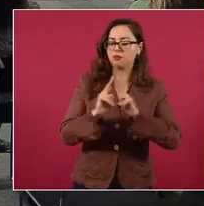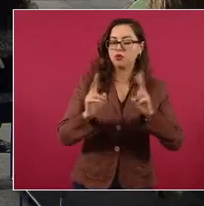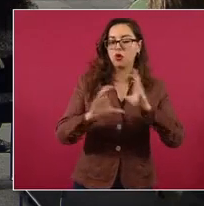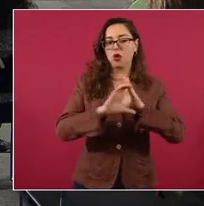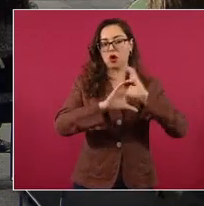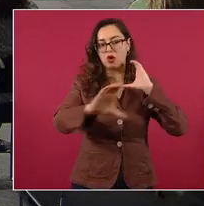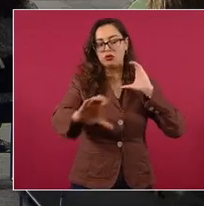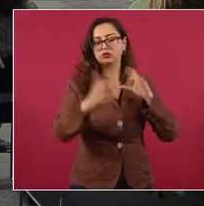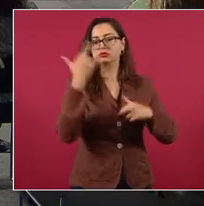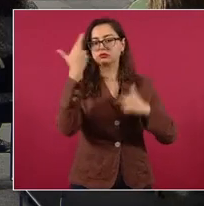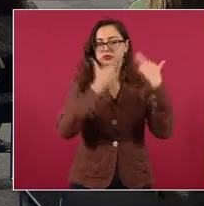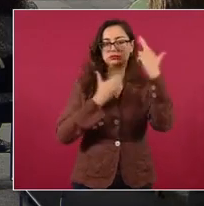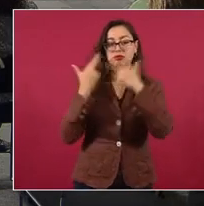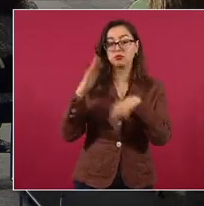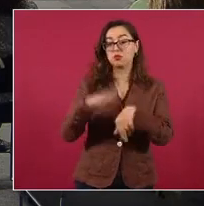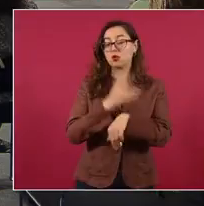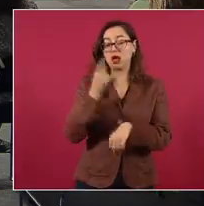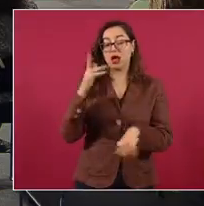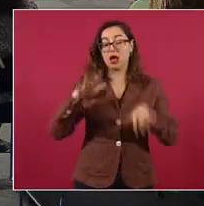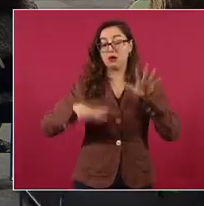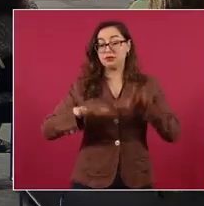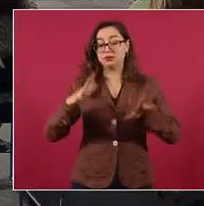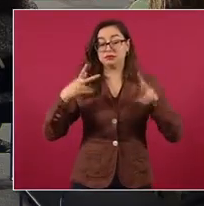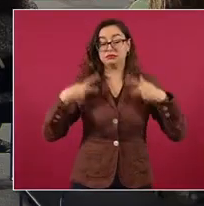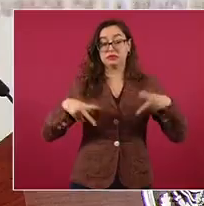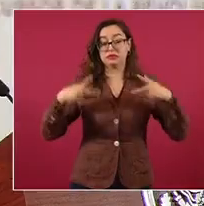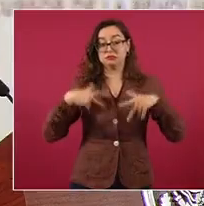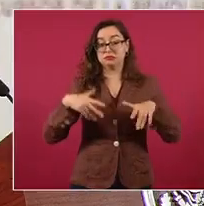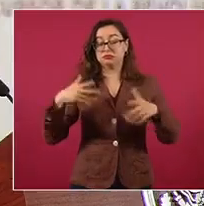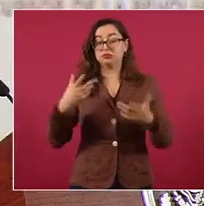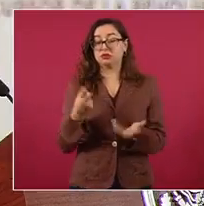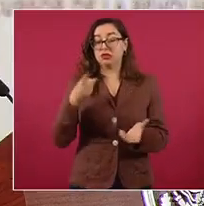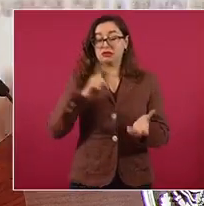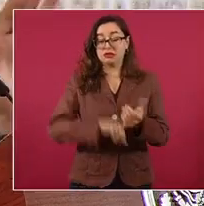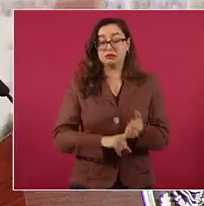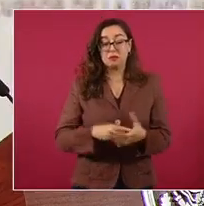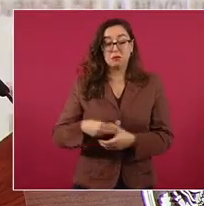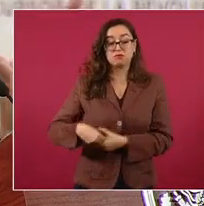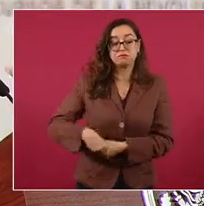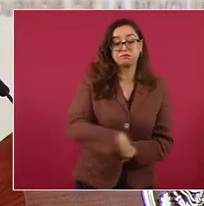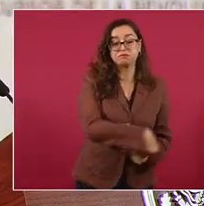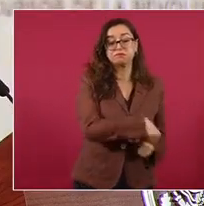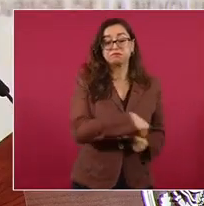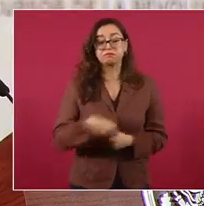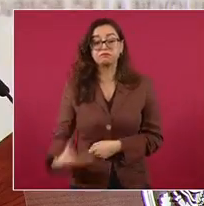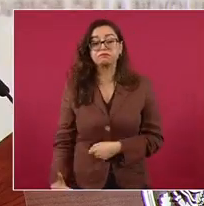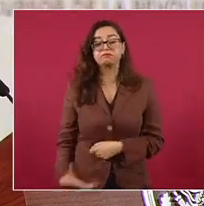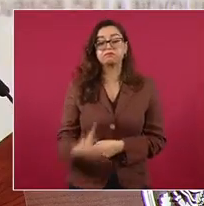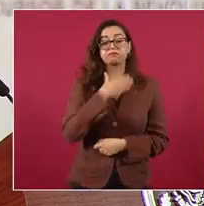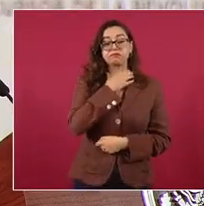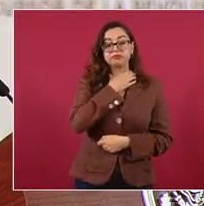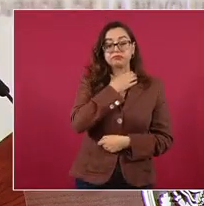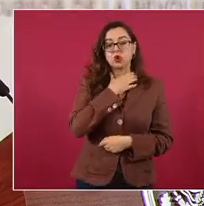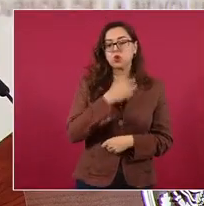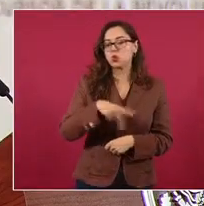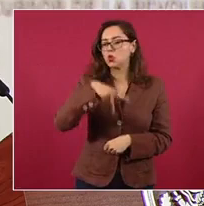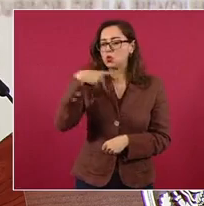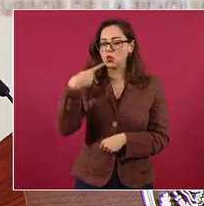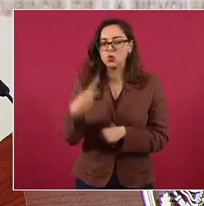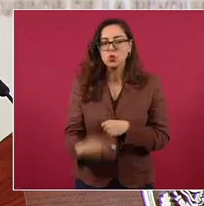corren mucho peligro. Esto ayer en la mañana hablábamos de eso,